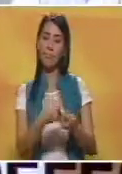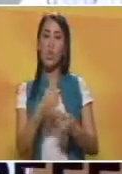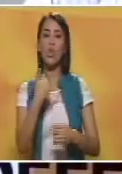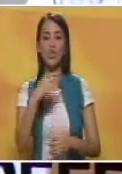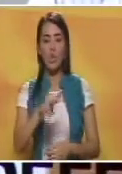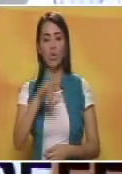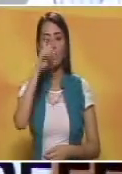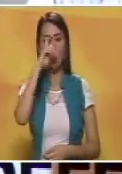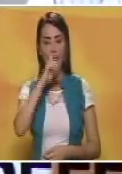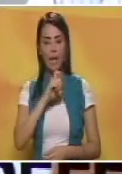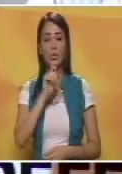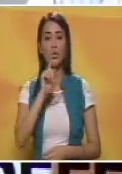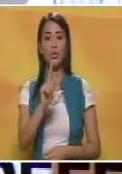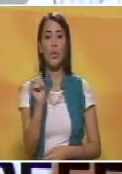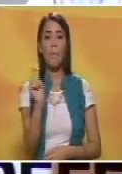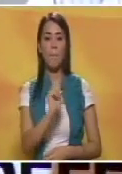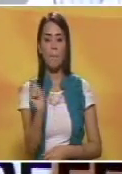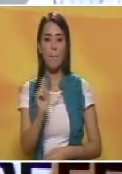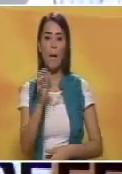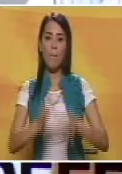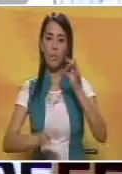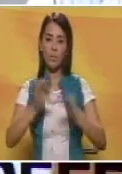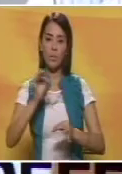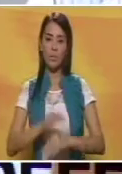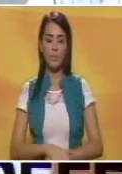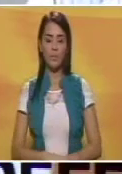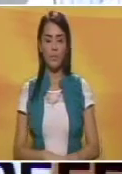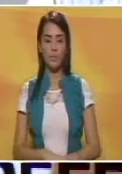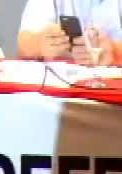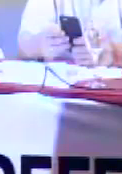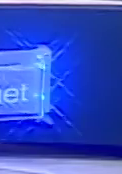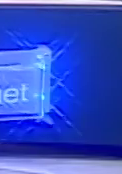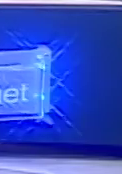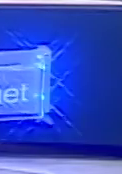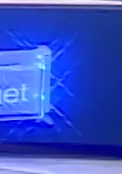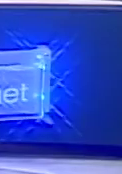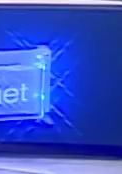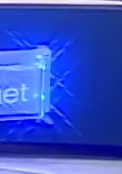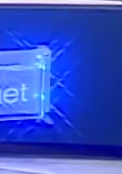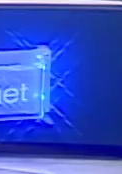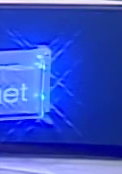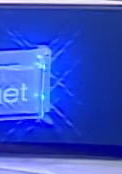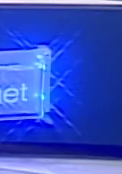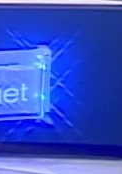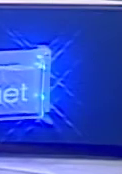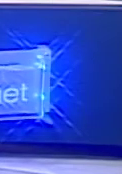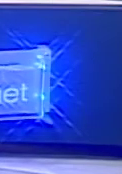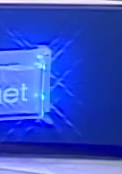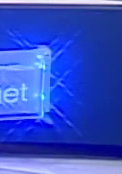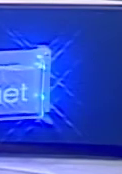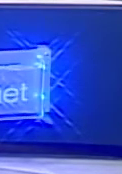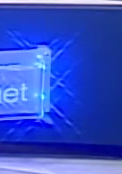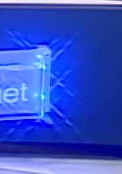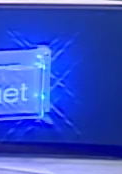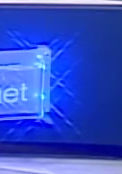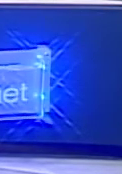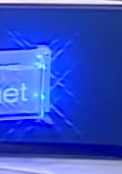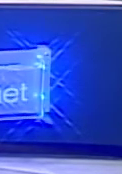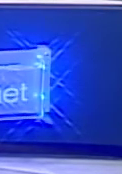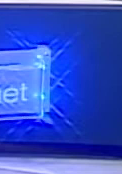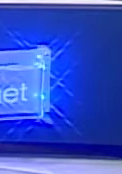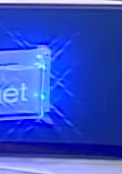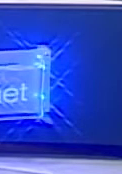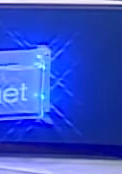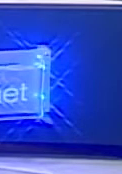12 años y un mes por un tribunal de apelación la capacidad del talento y la experiencia del equipo de